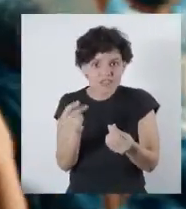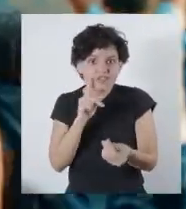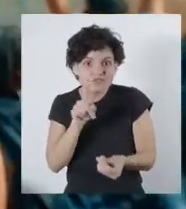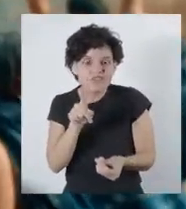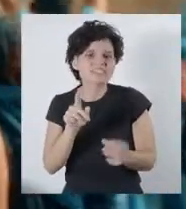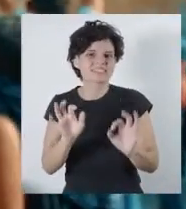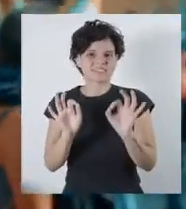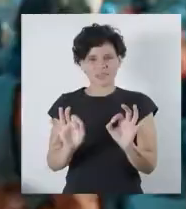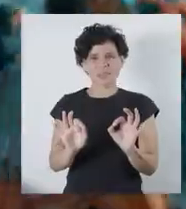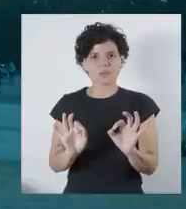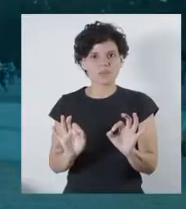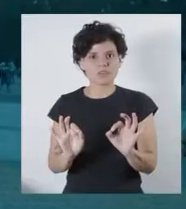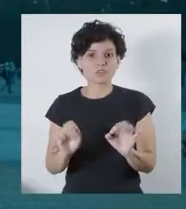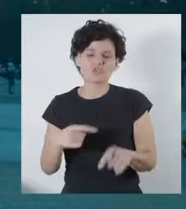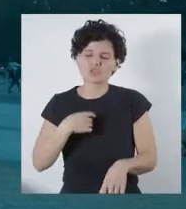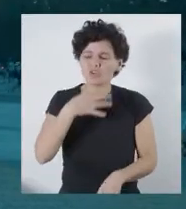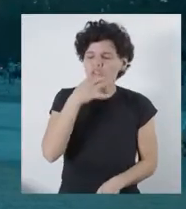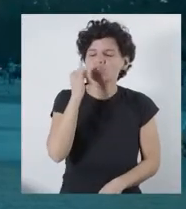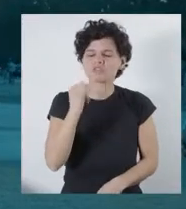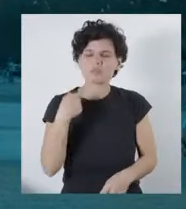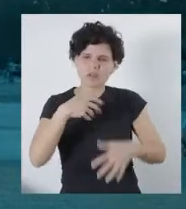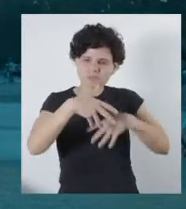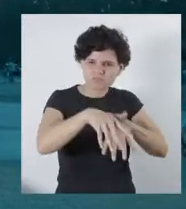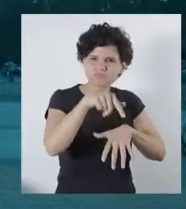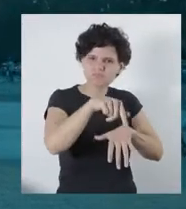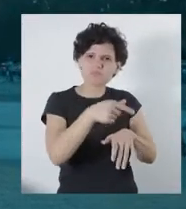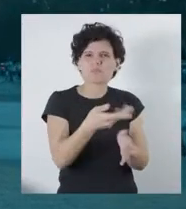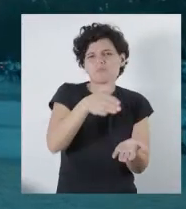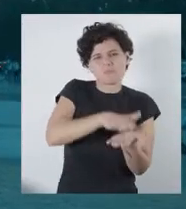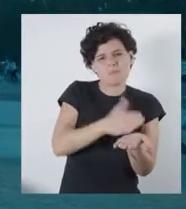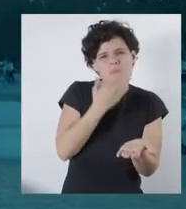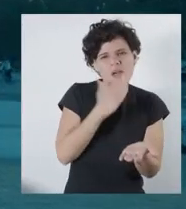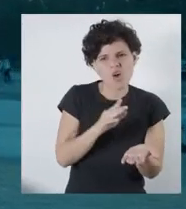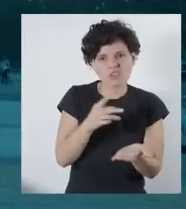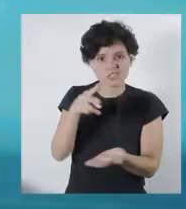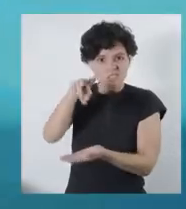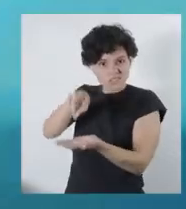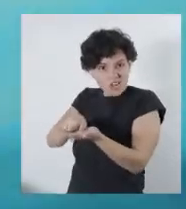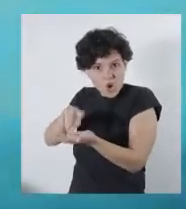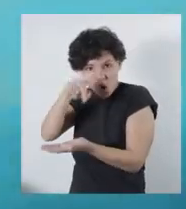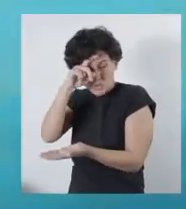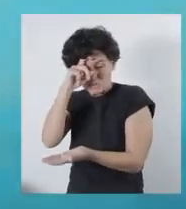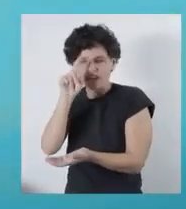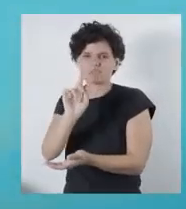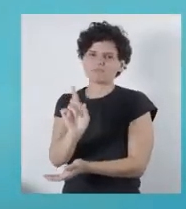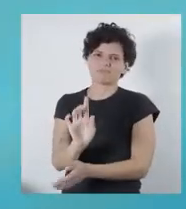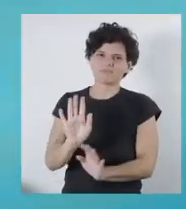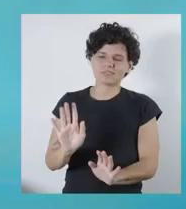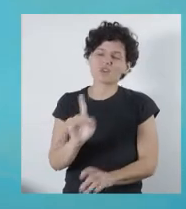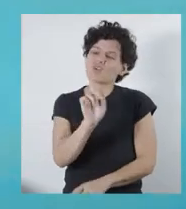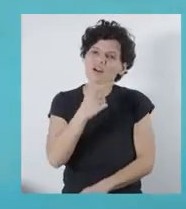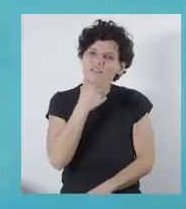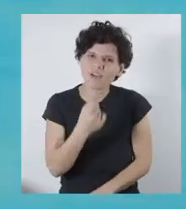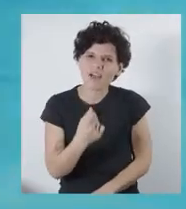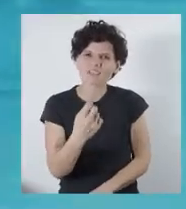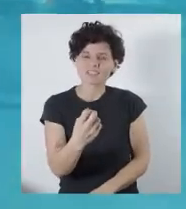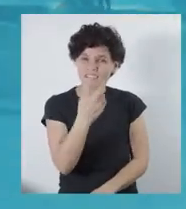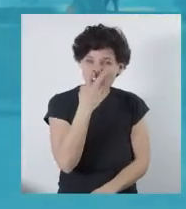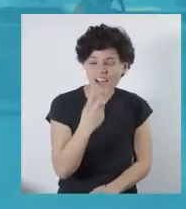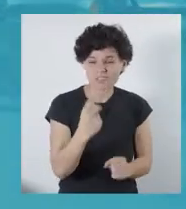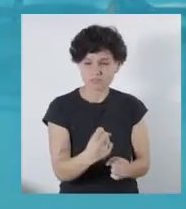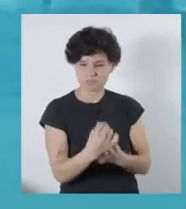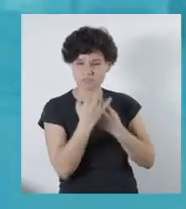está asegurado en un hospital porque no es fácil estar acá